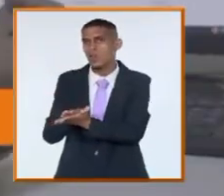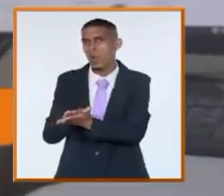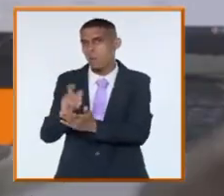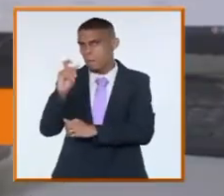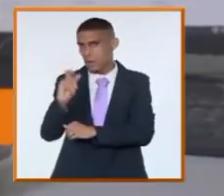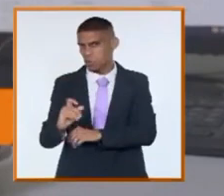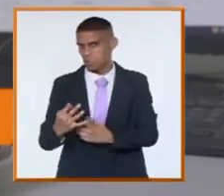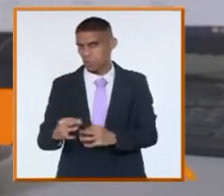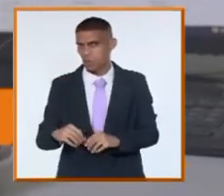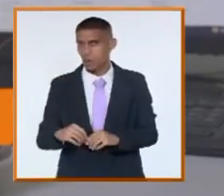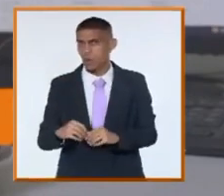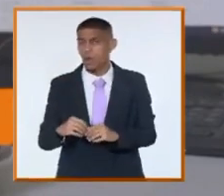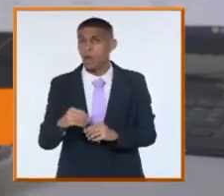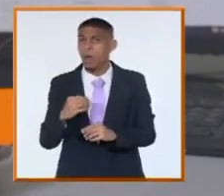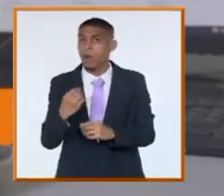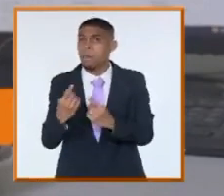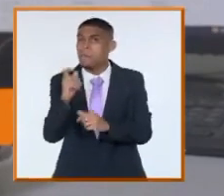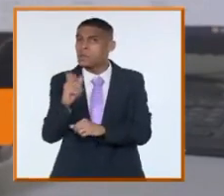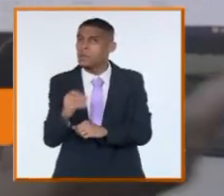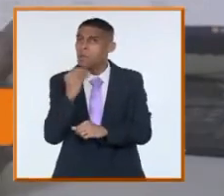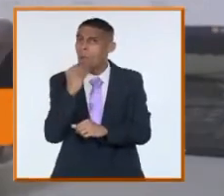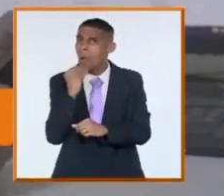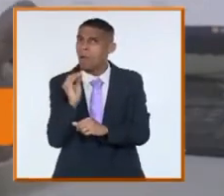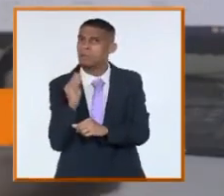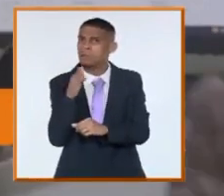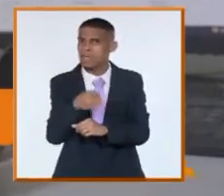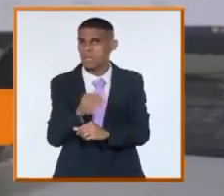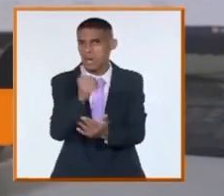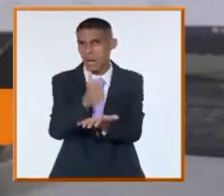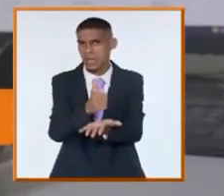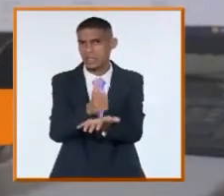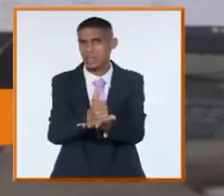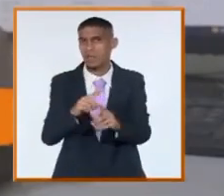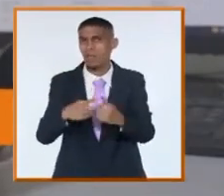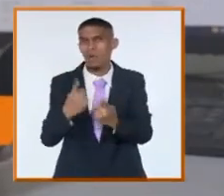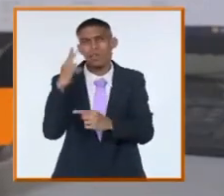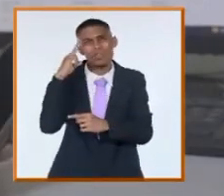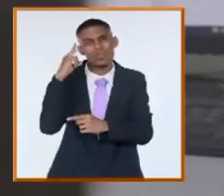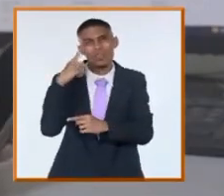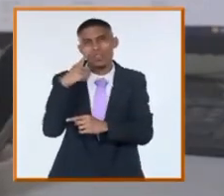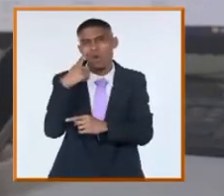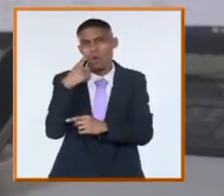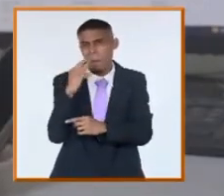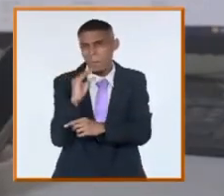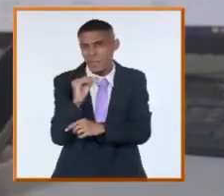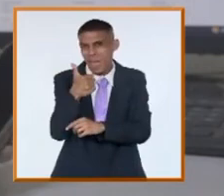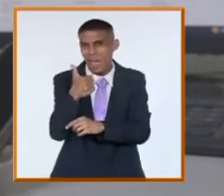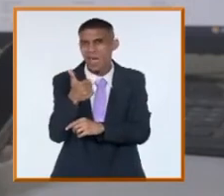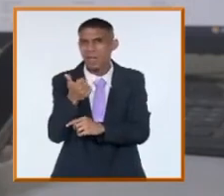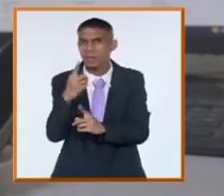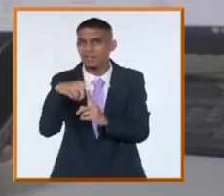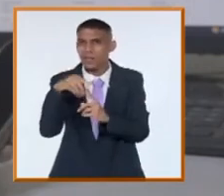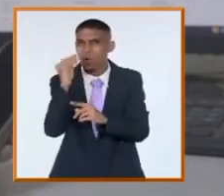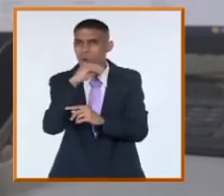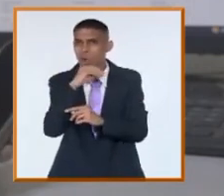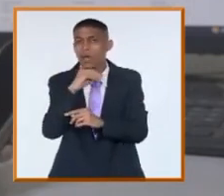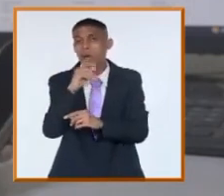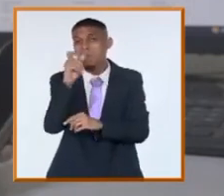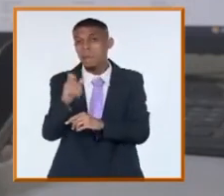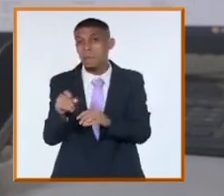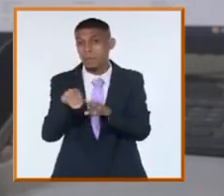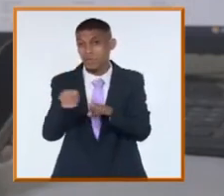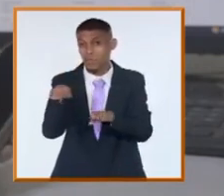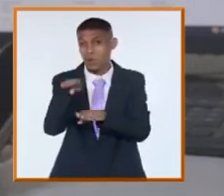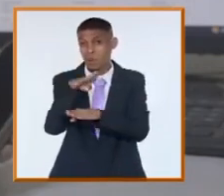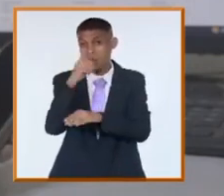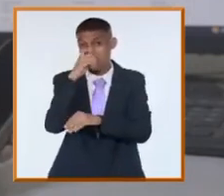siempre va a ir a las sedes porque no van a tener mucho dominio la tecnología sobre todo las personas mayores que no tienen